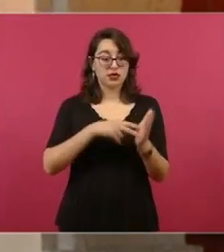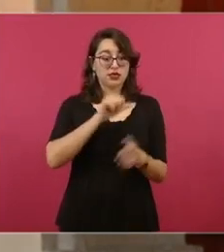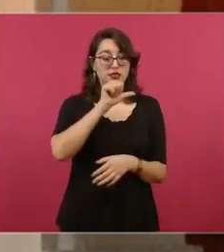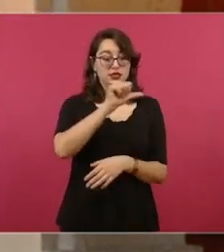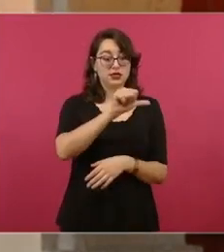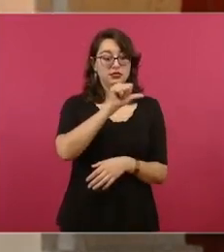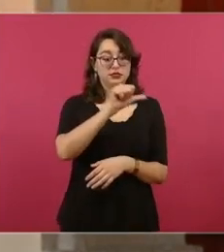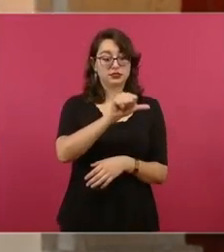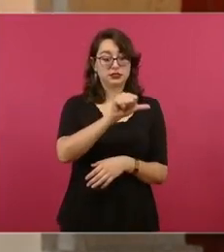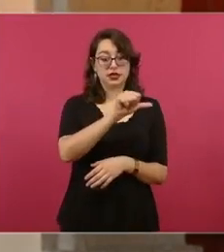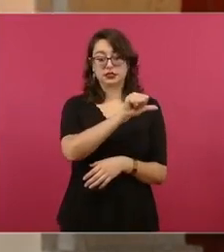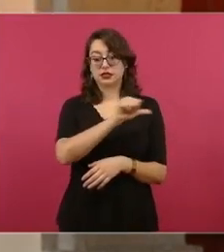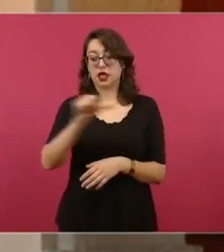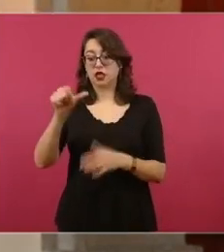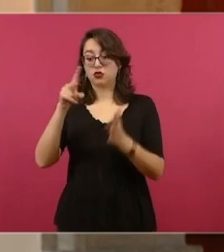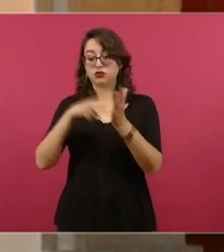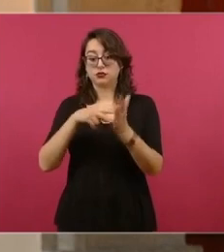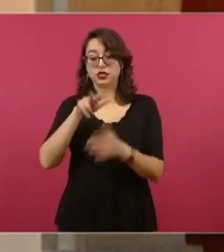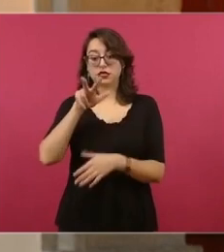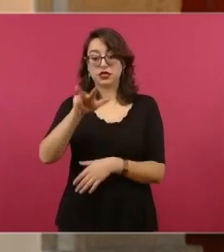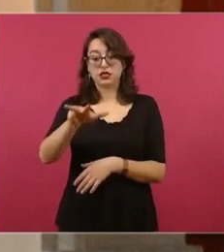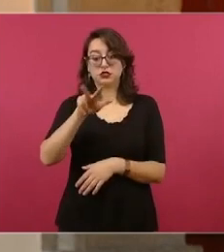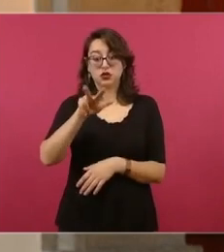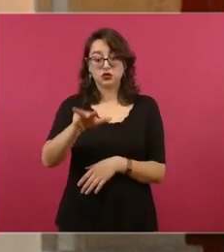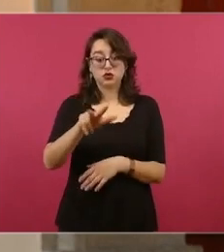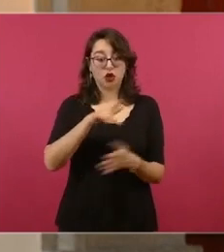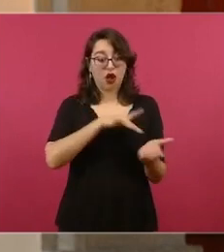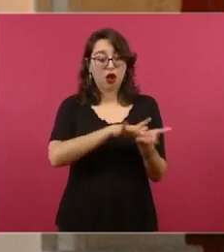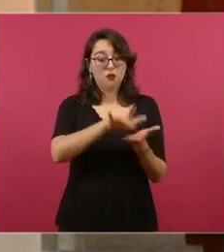en 17%.